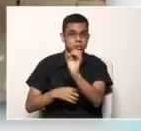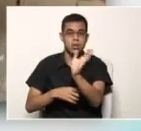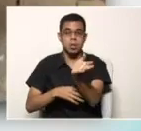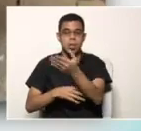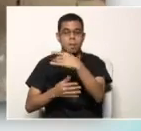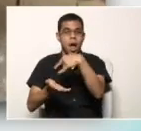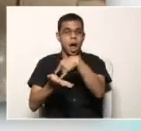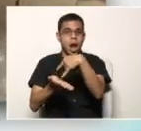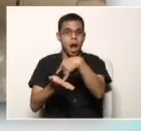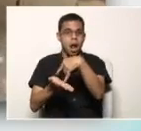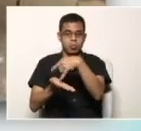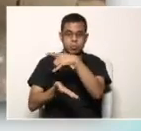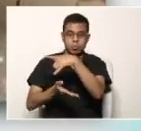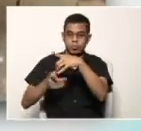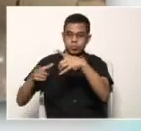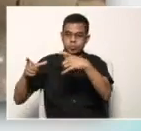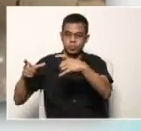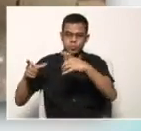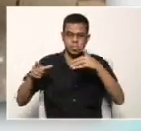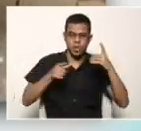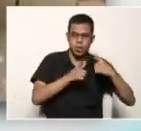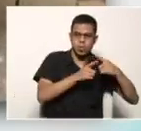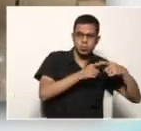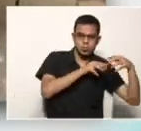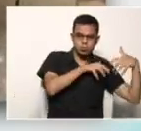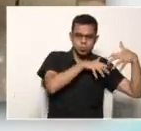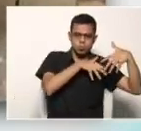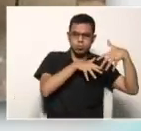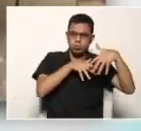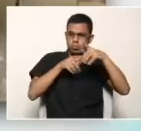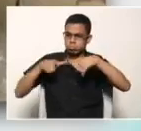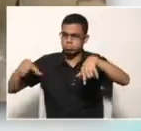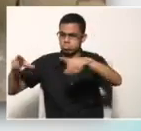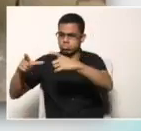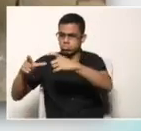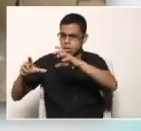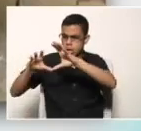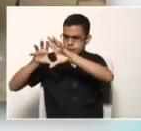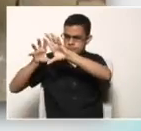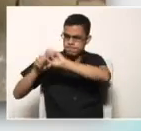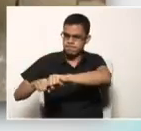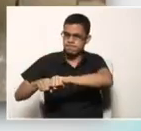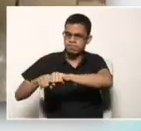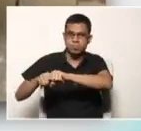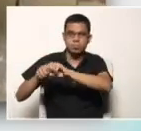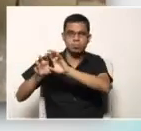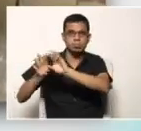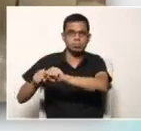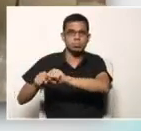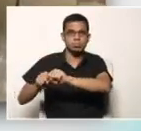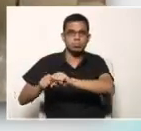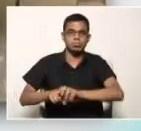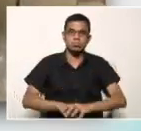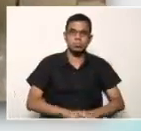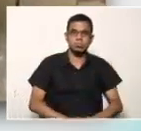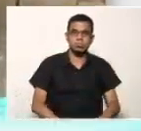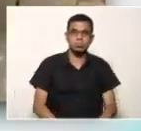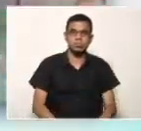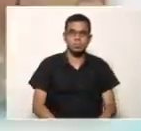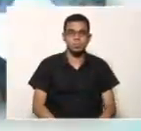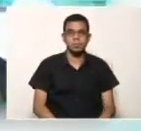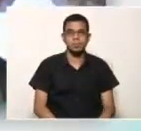necesario. Lograrlos era llegar de inmediato al centro de poder de los españoles en